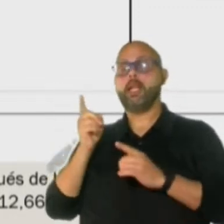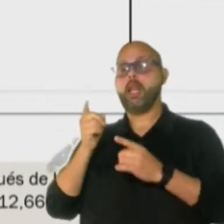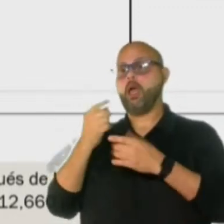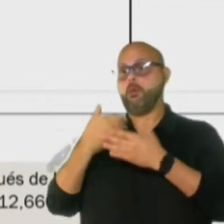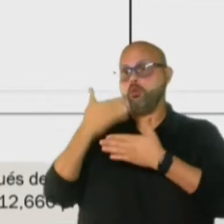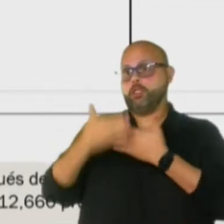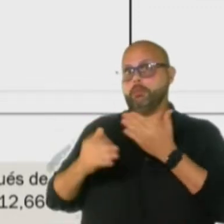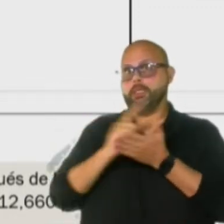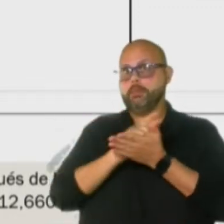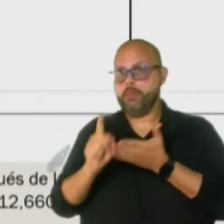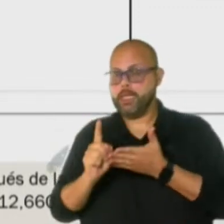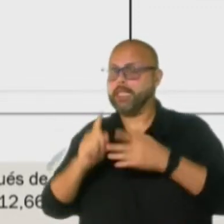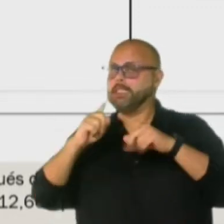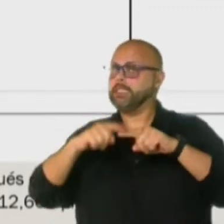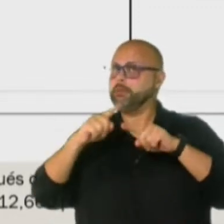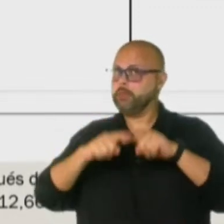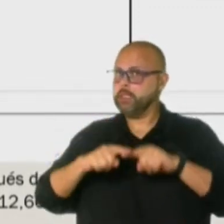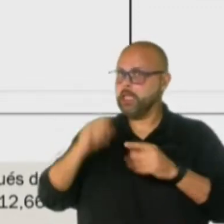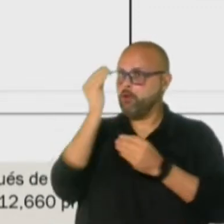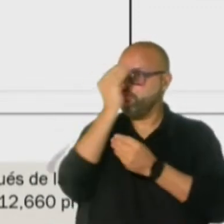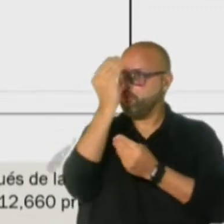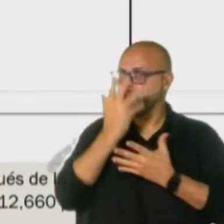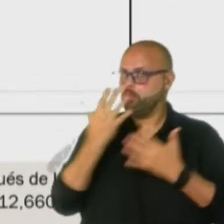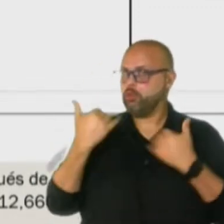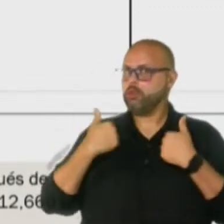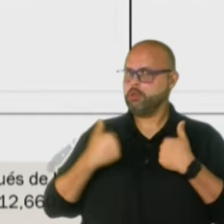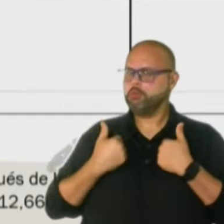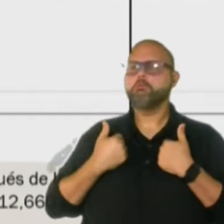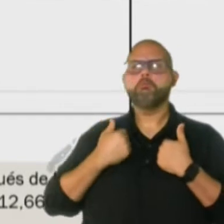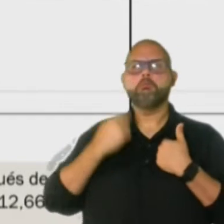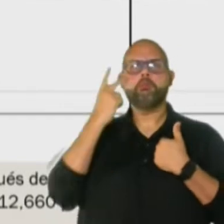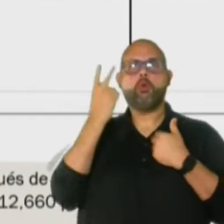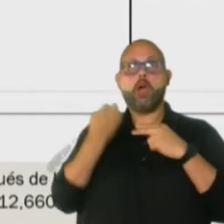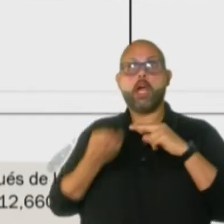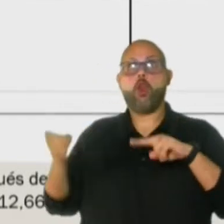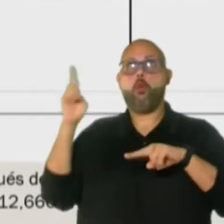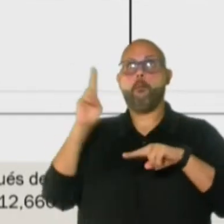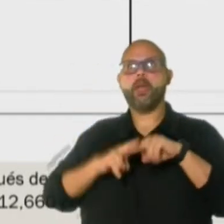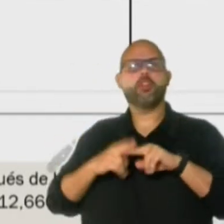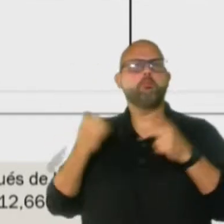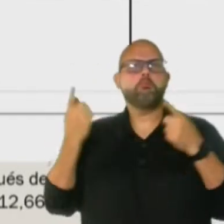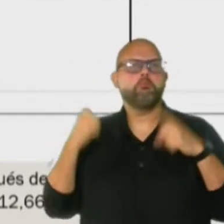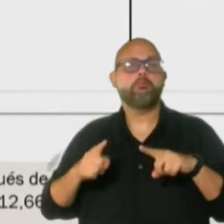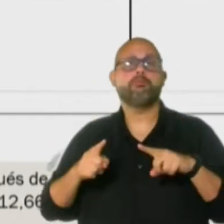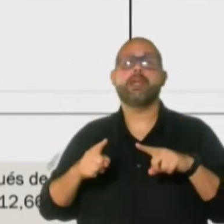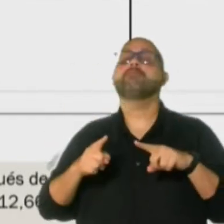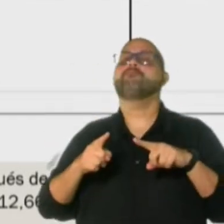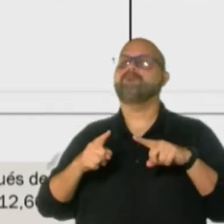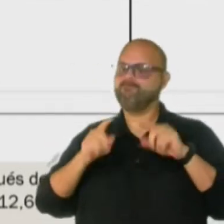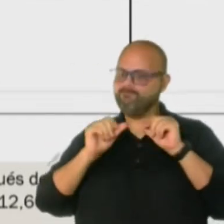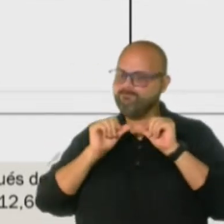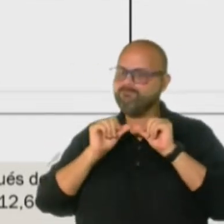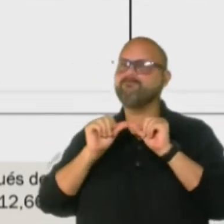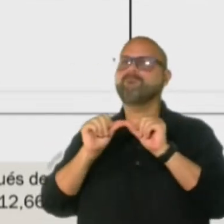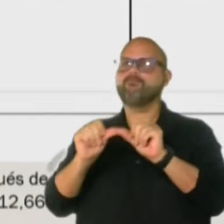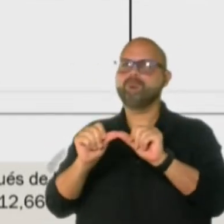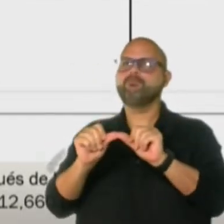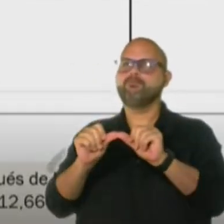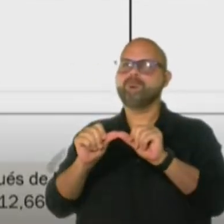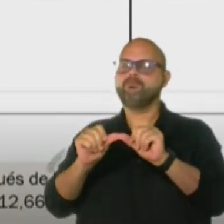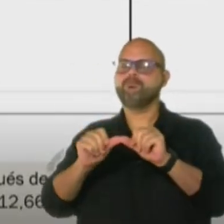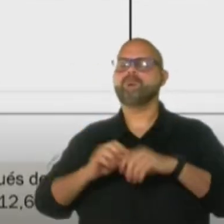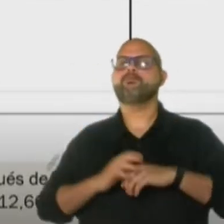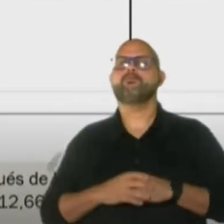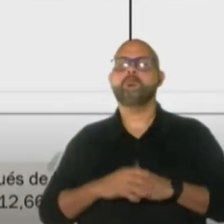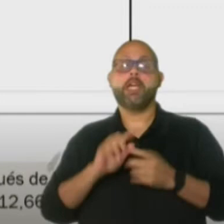las tendencias que tenemos hasta ahora, vemos que este aumento va a continuar. Y para traducir esto a un